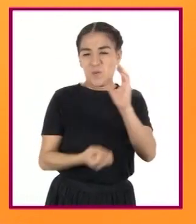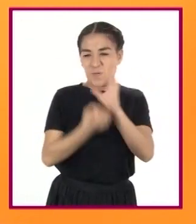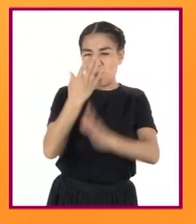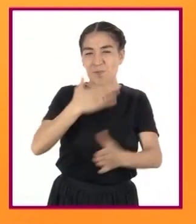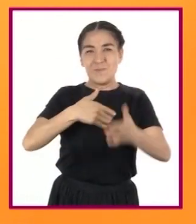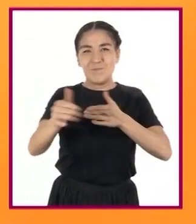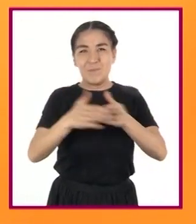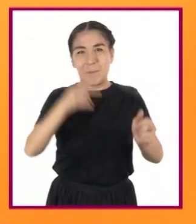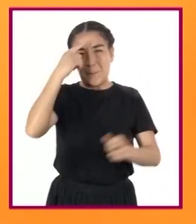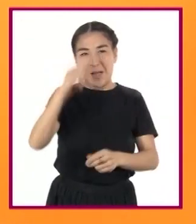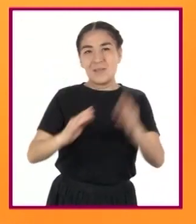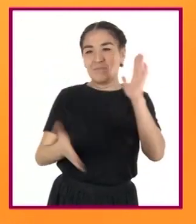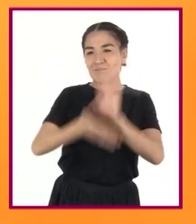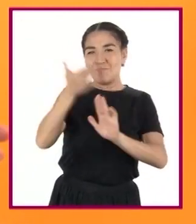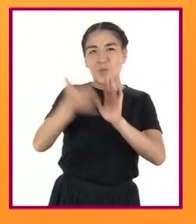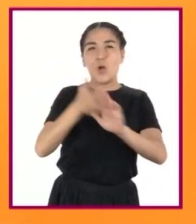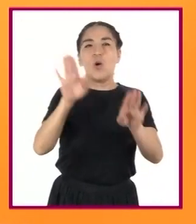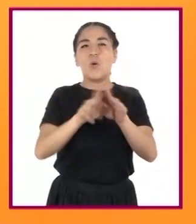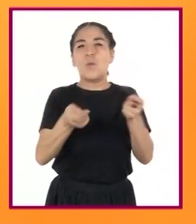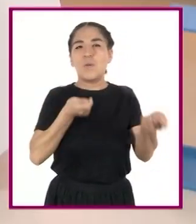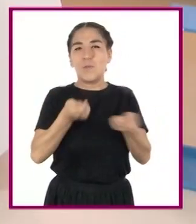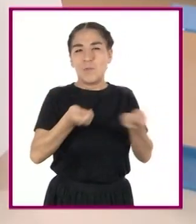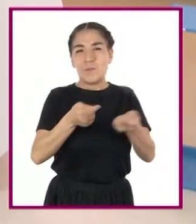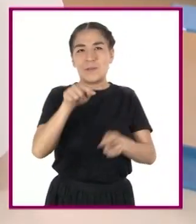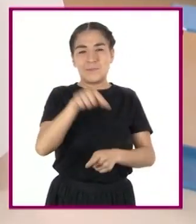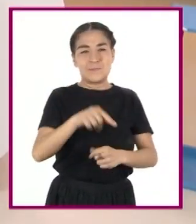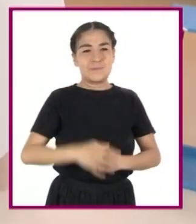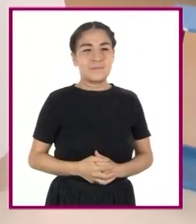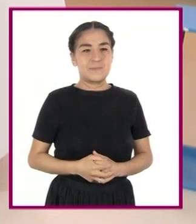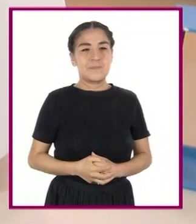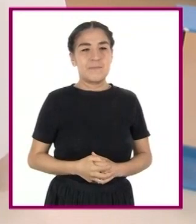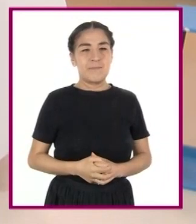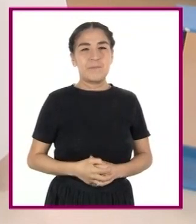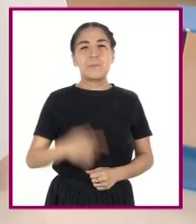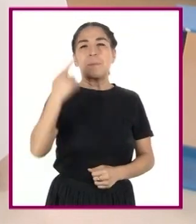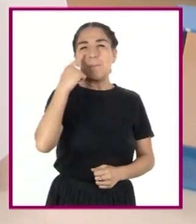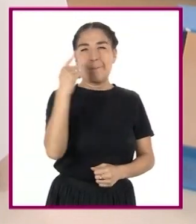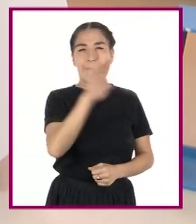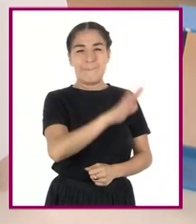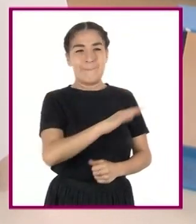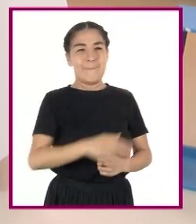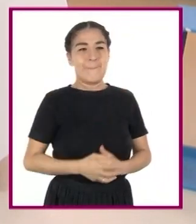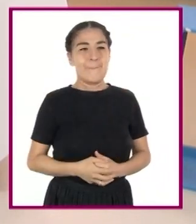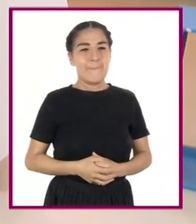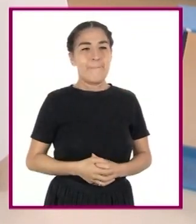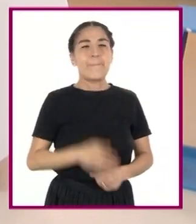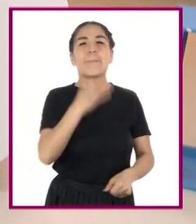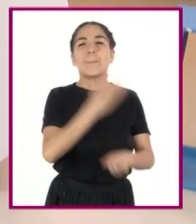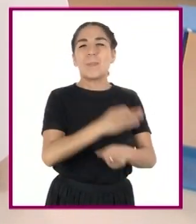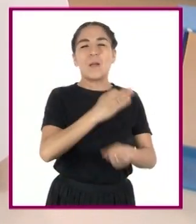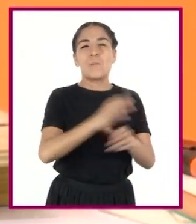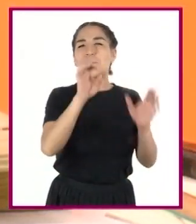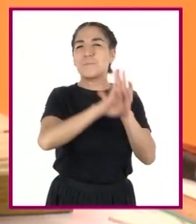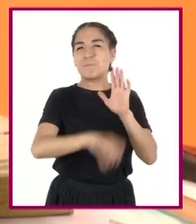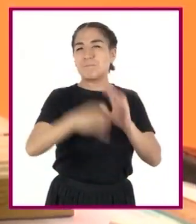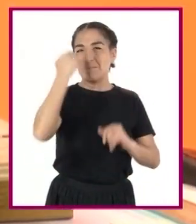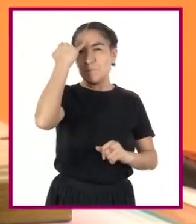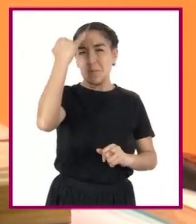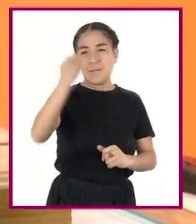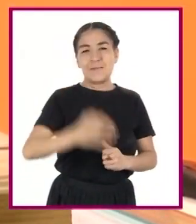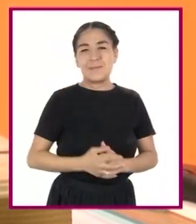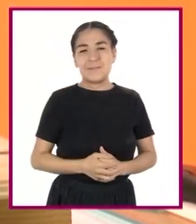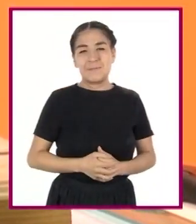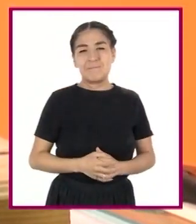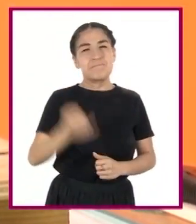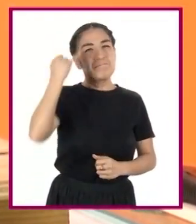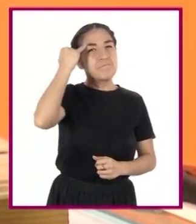construcción tratan de controlar el movimiento de los mismos. Mira, Roberto, vamos a imaginar que estos